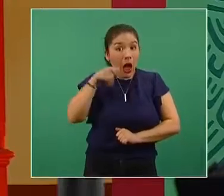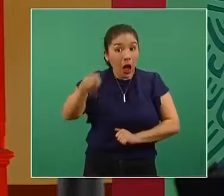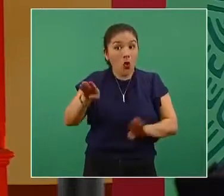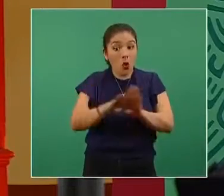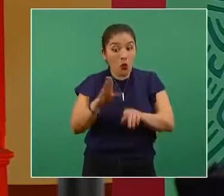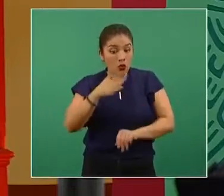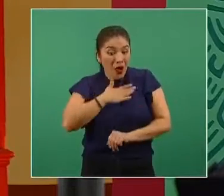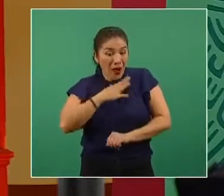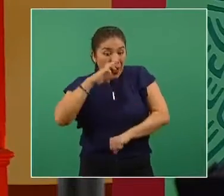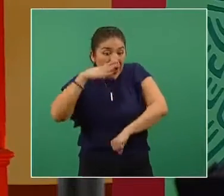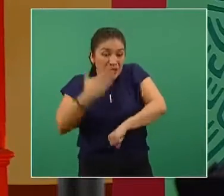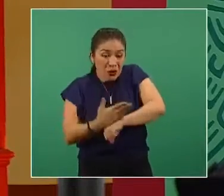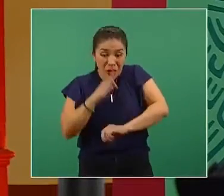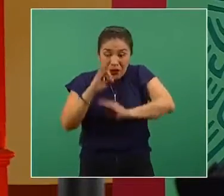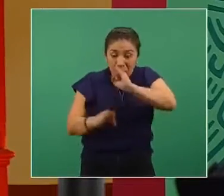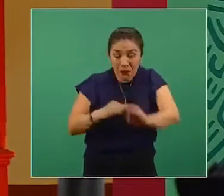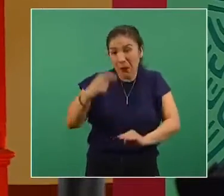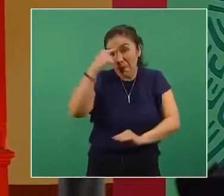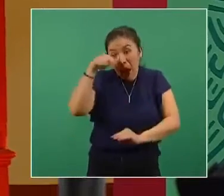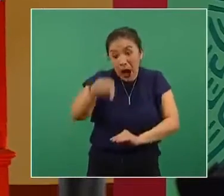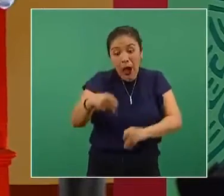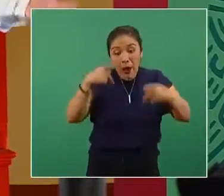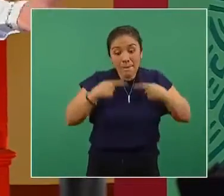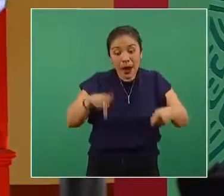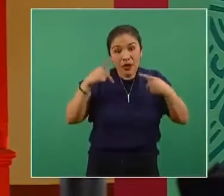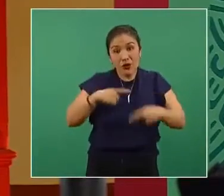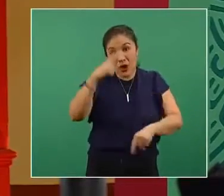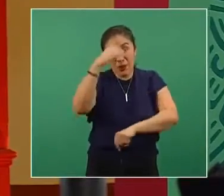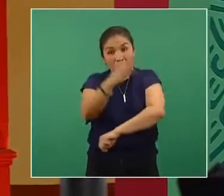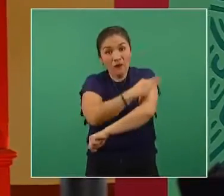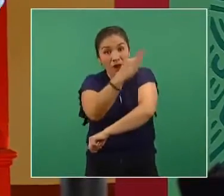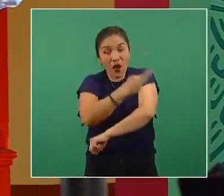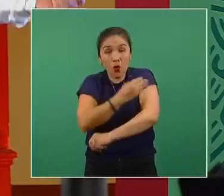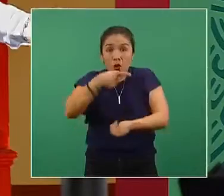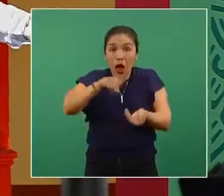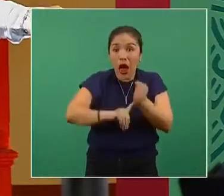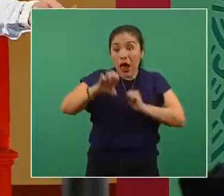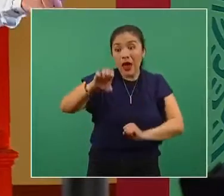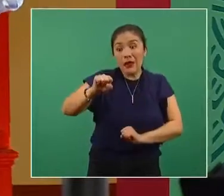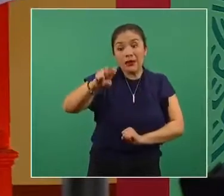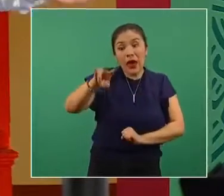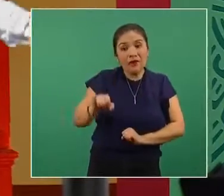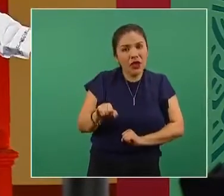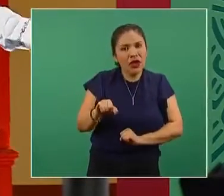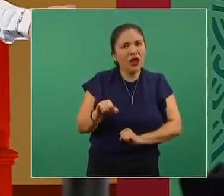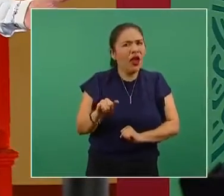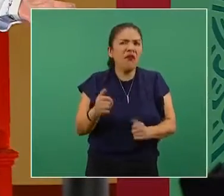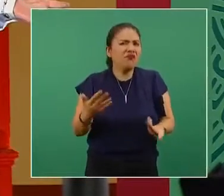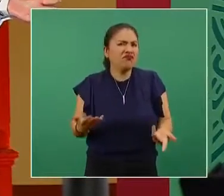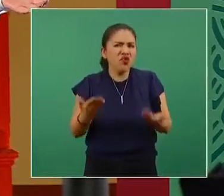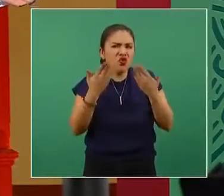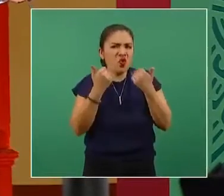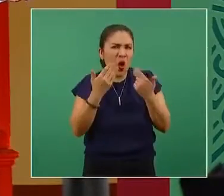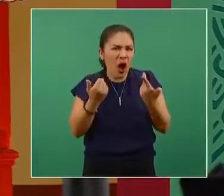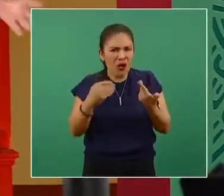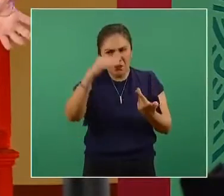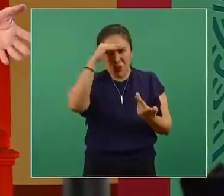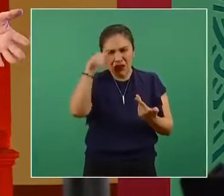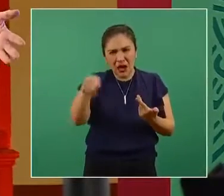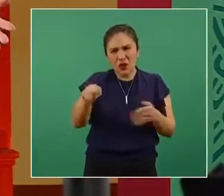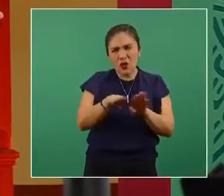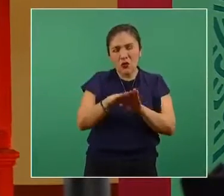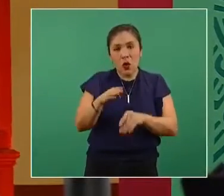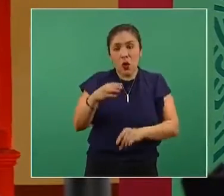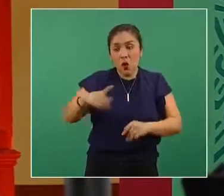ninguna responsabilidad respecto a que se presente o no el evento asociado supuestamente a